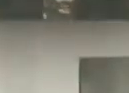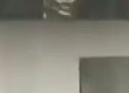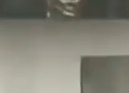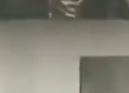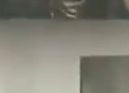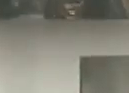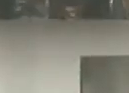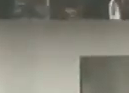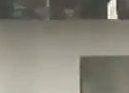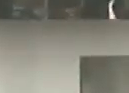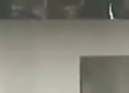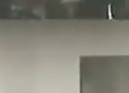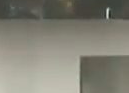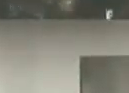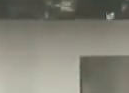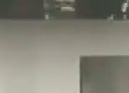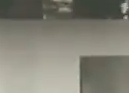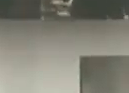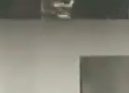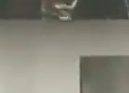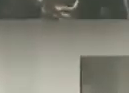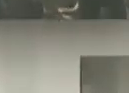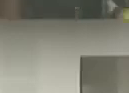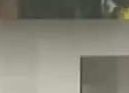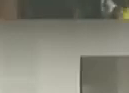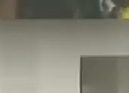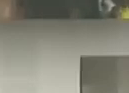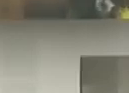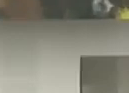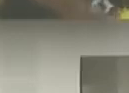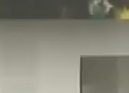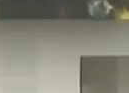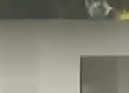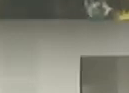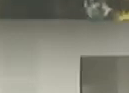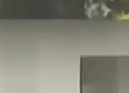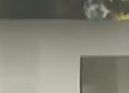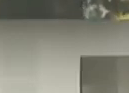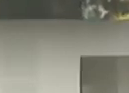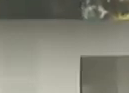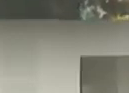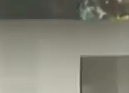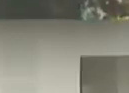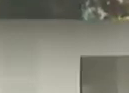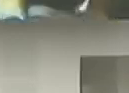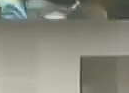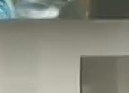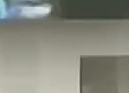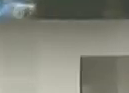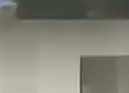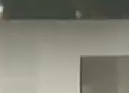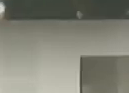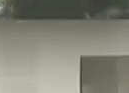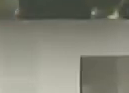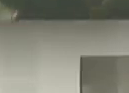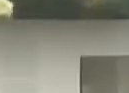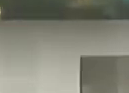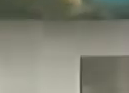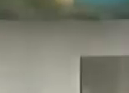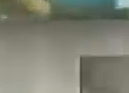Toda la piel enhora de este amigo desparramada en la brisa de un pueblo que habían